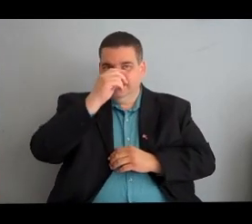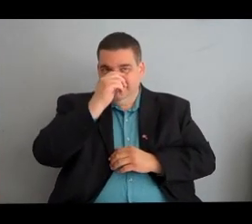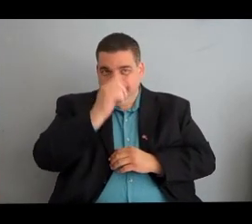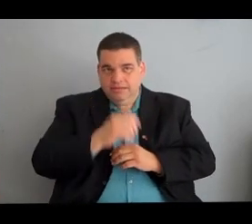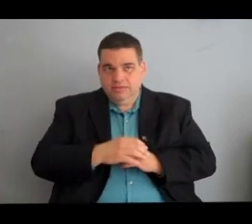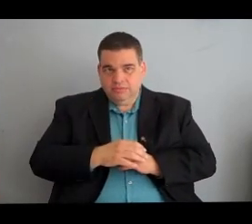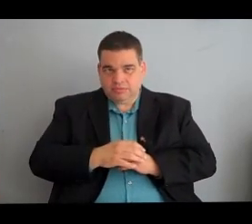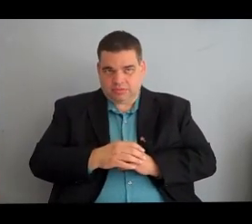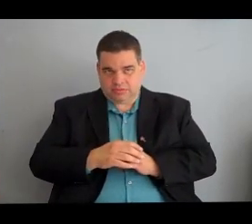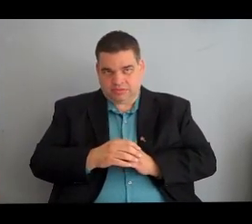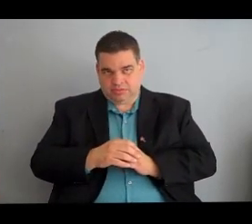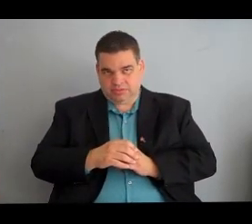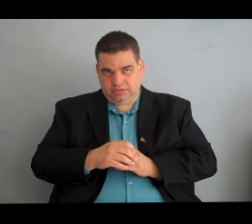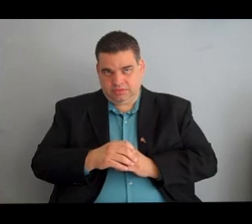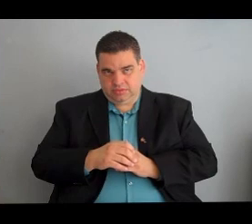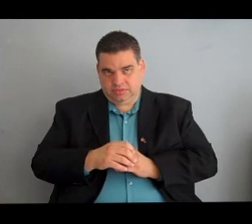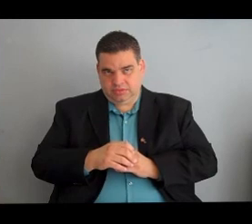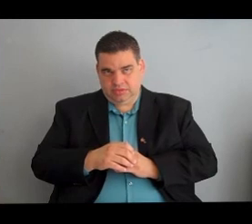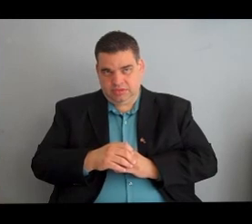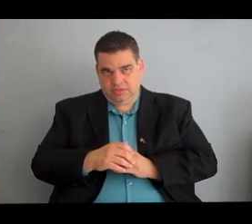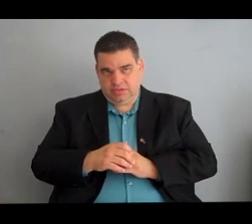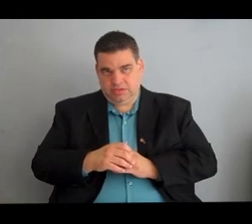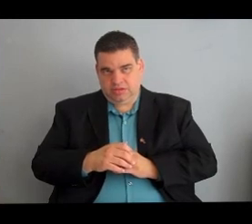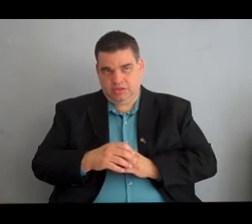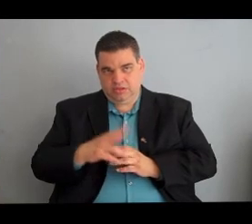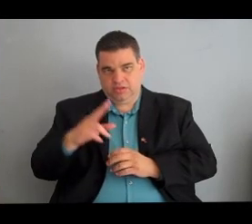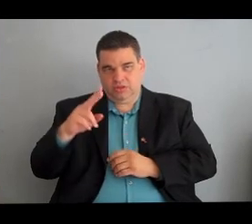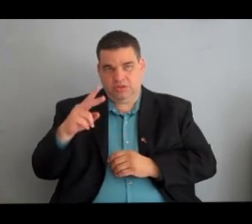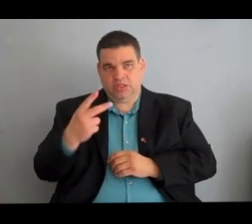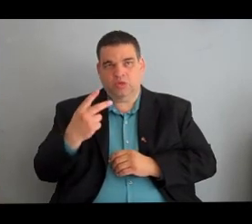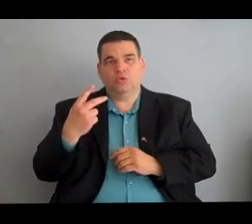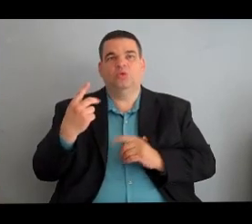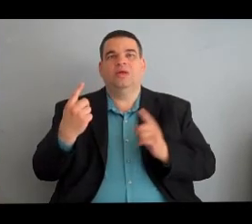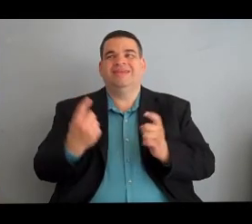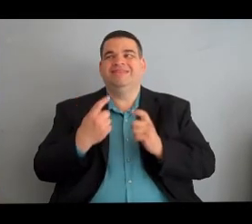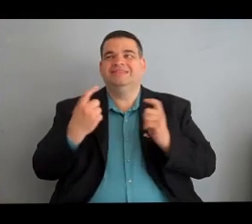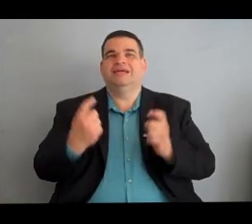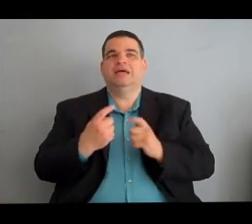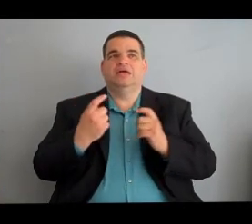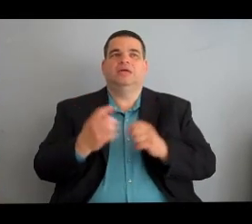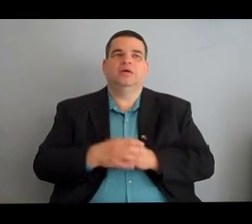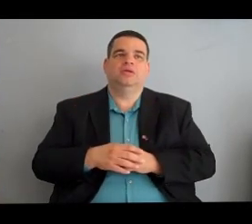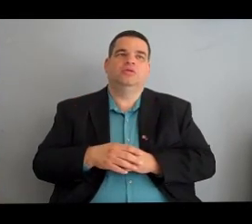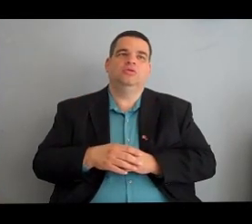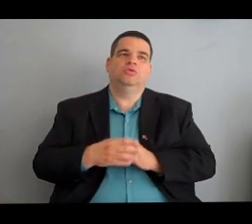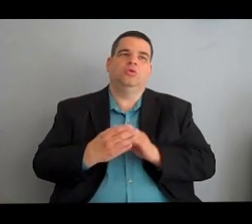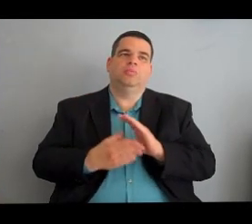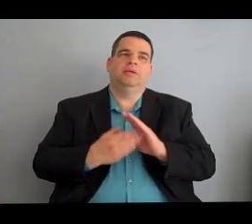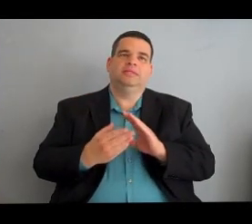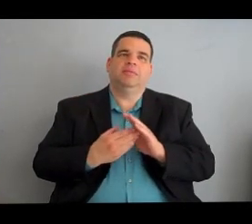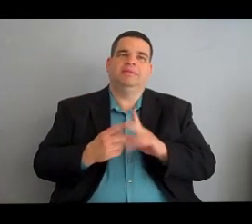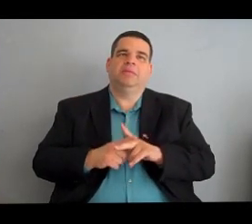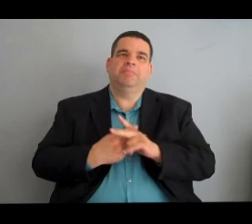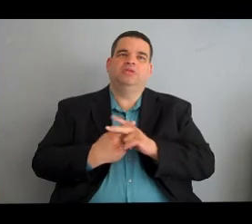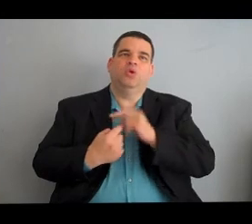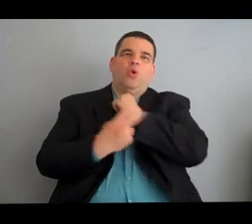nuestro segundo aniversario. Y a base de... O sea, que esto básicamente salió de una parranda. ¿Casi? Más o menos,